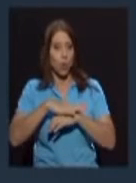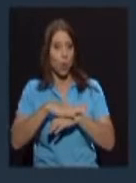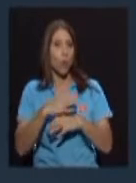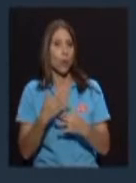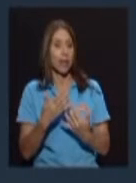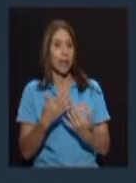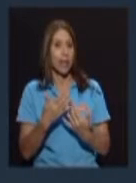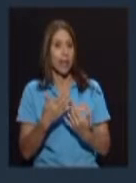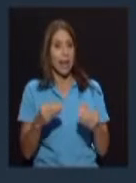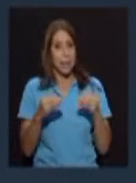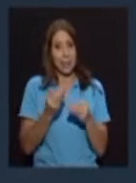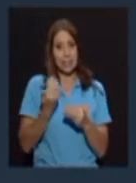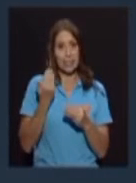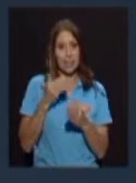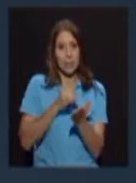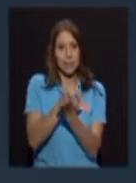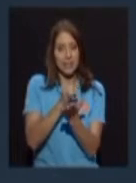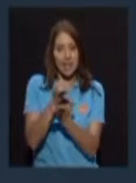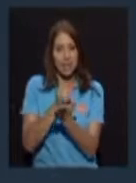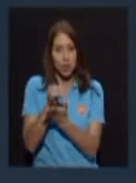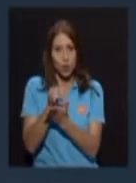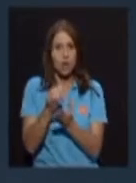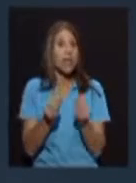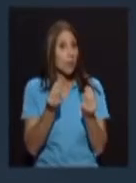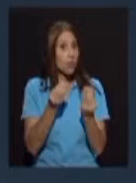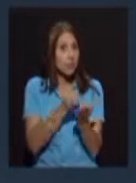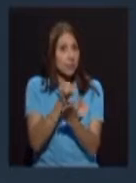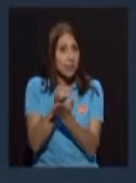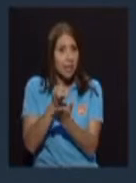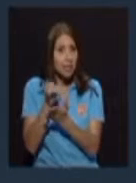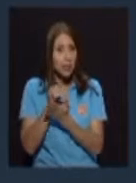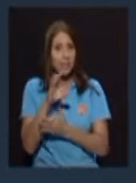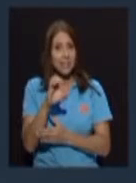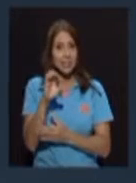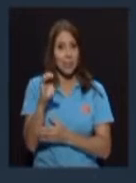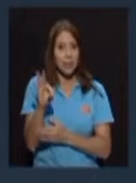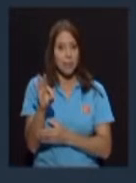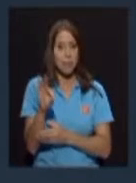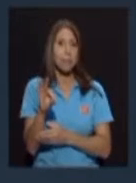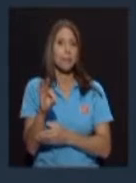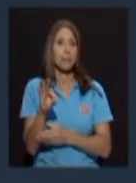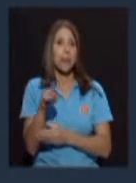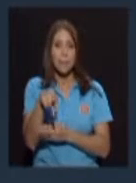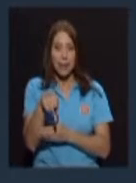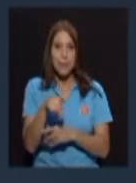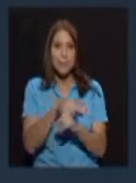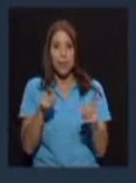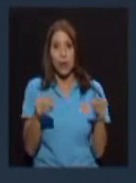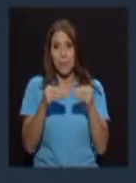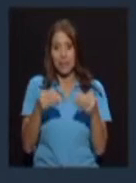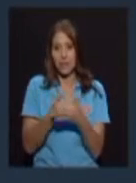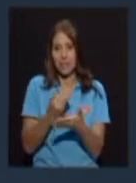de la más reciente investigación, y hay muchas investigaciones en el CCP, la más reciente